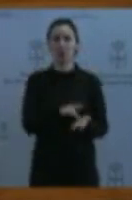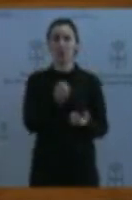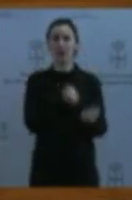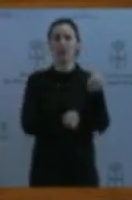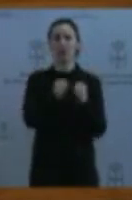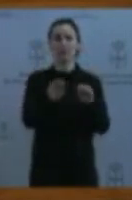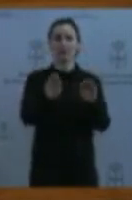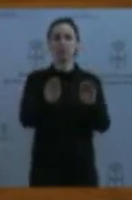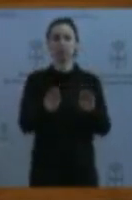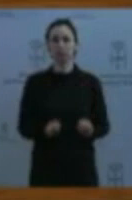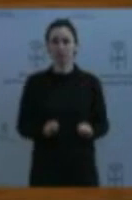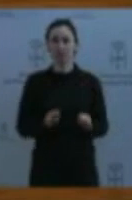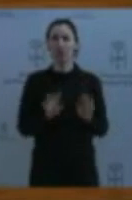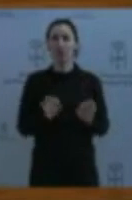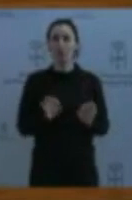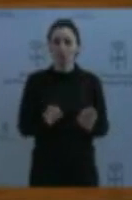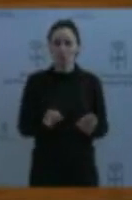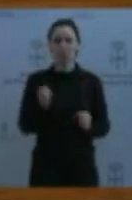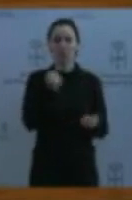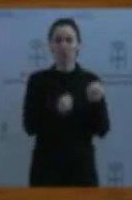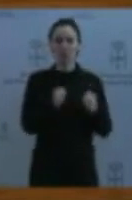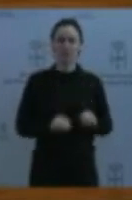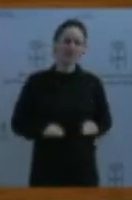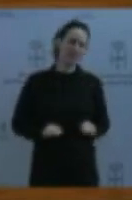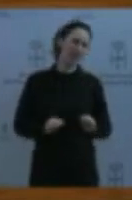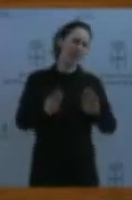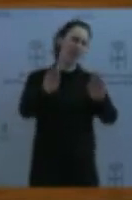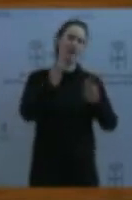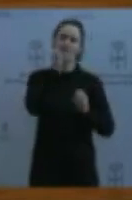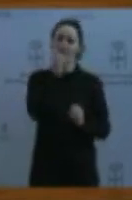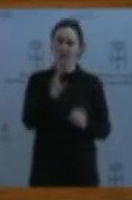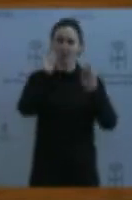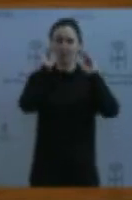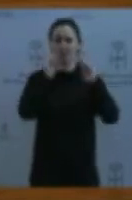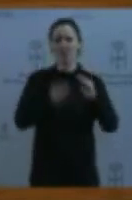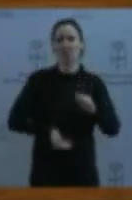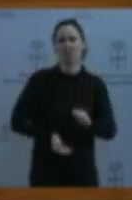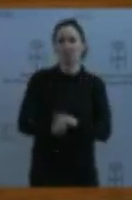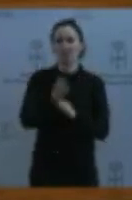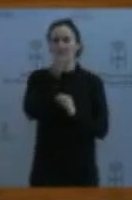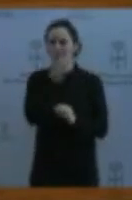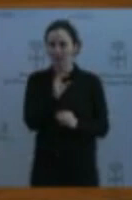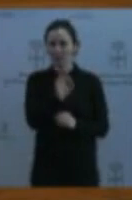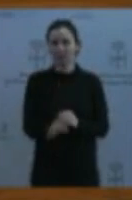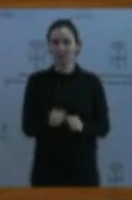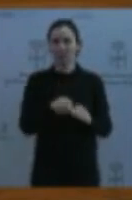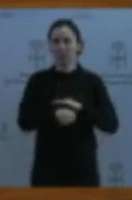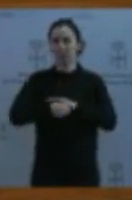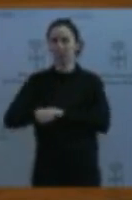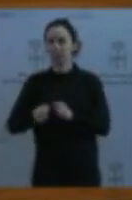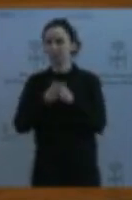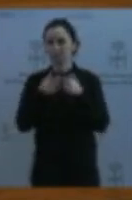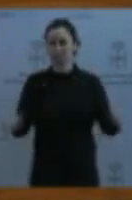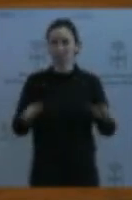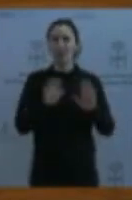la formación estaba muy bien, invertir en ella y esto garantizaba altas tasas de inserción, pero claro, cuando llega la recesión no hay empleos. ¿Para qué sirve formar? Nos decían,